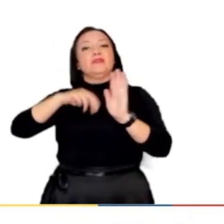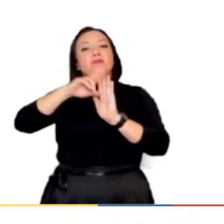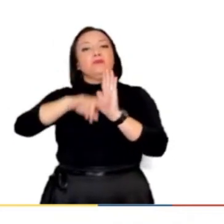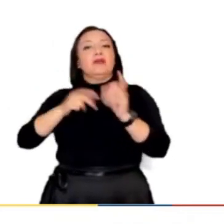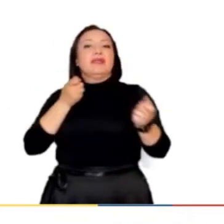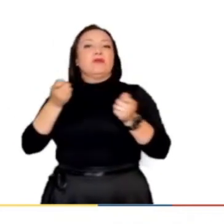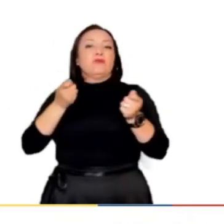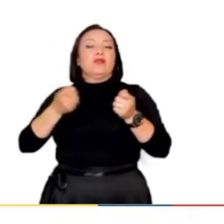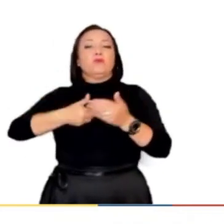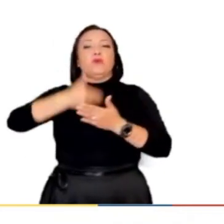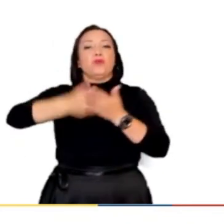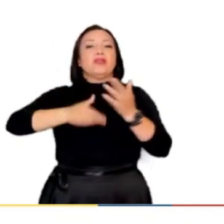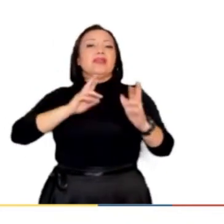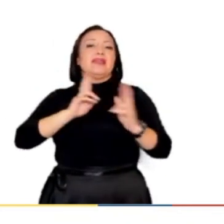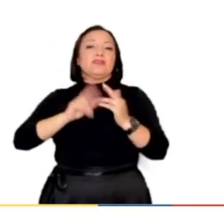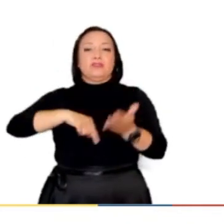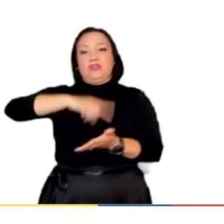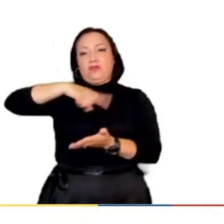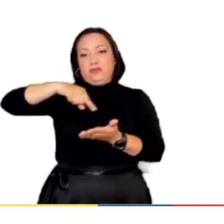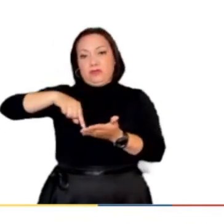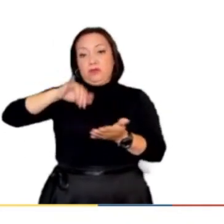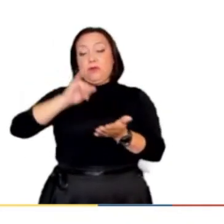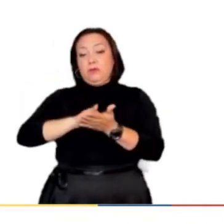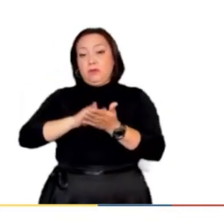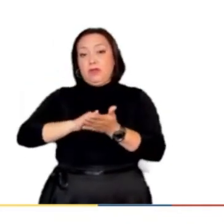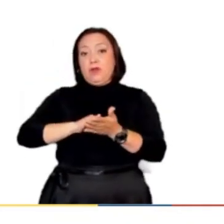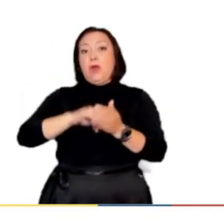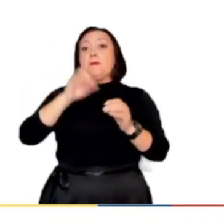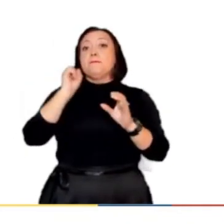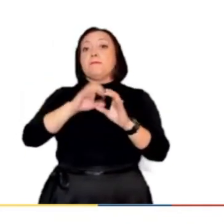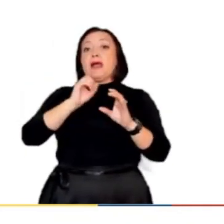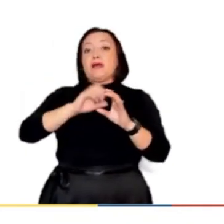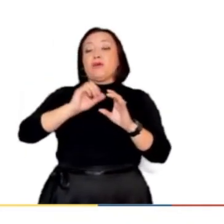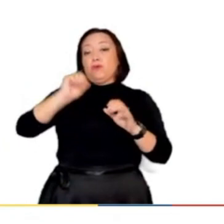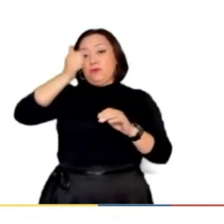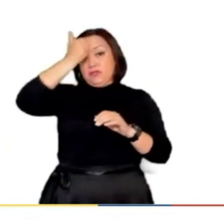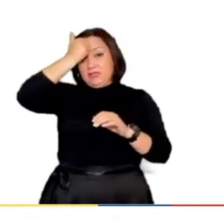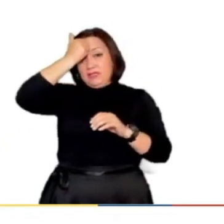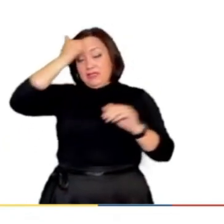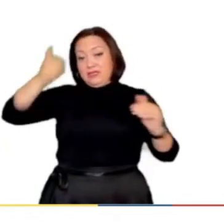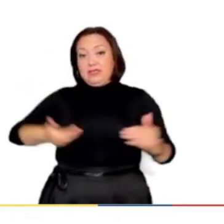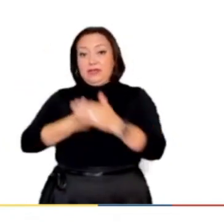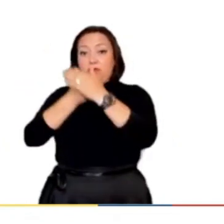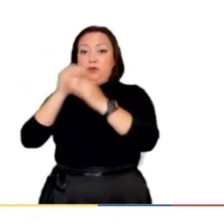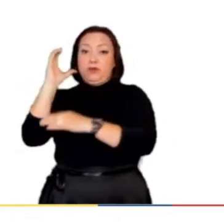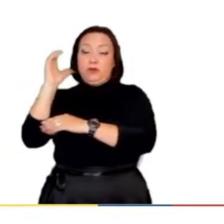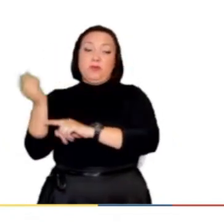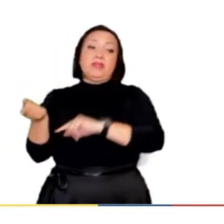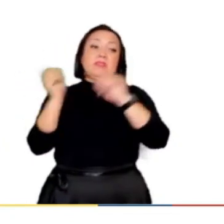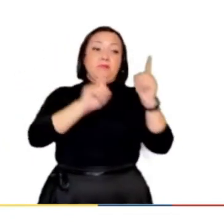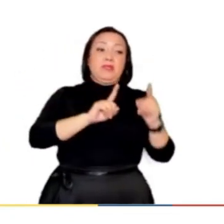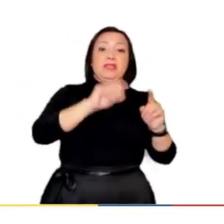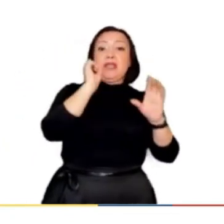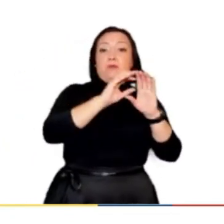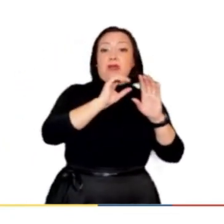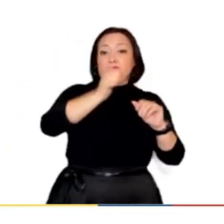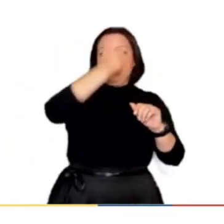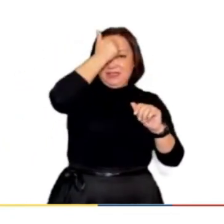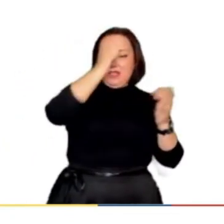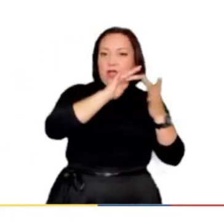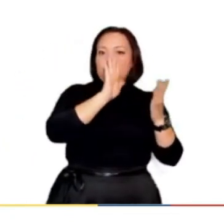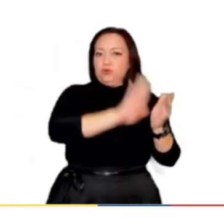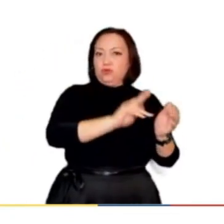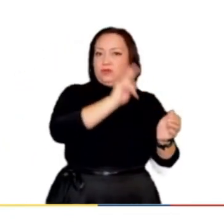relaciones contractuales, primero entre los bancos centrales, el Banco Central de República de Colombia y el Banco Central de Venezuela, segundo, entre las